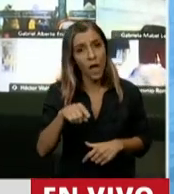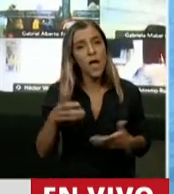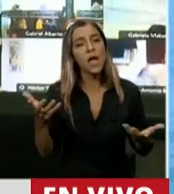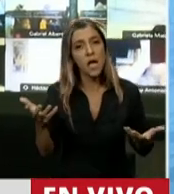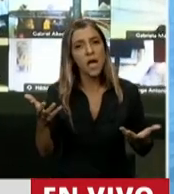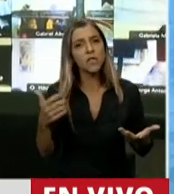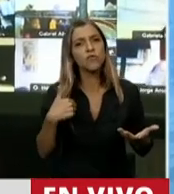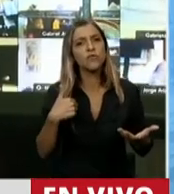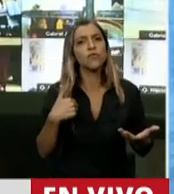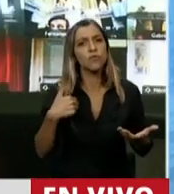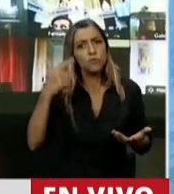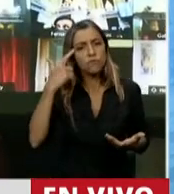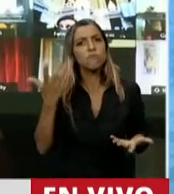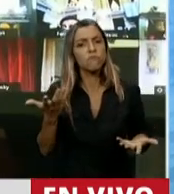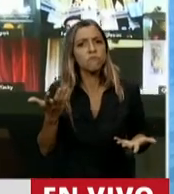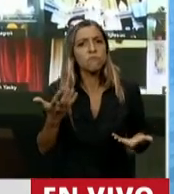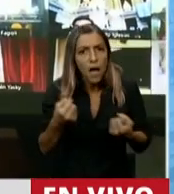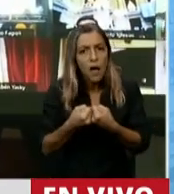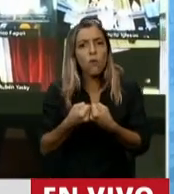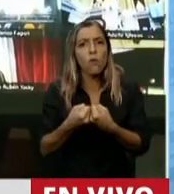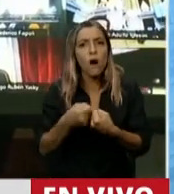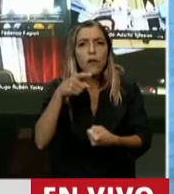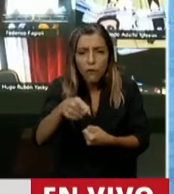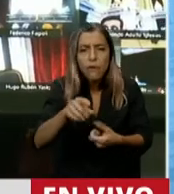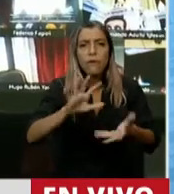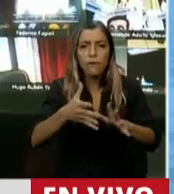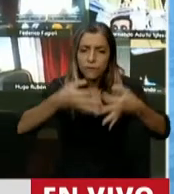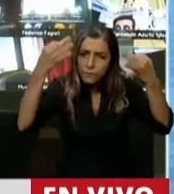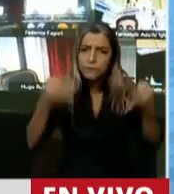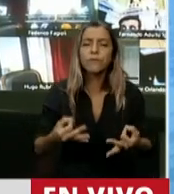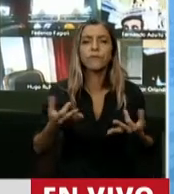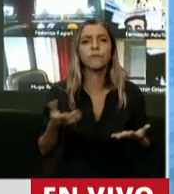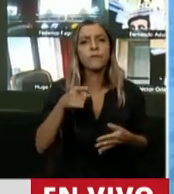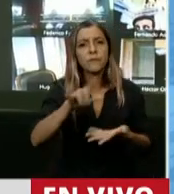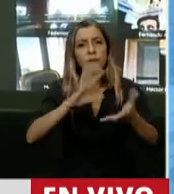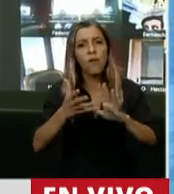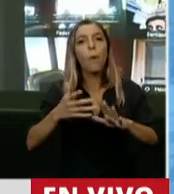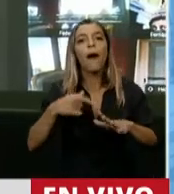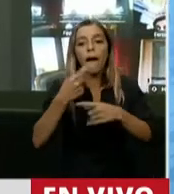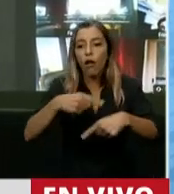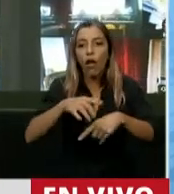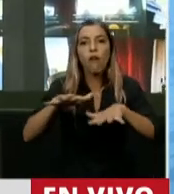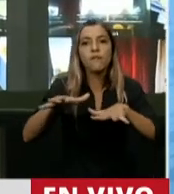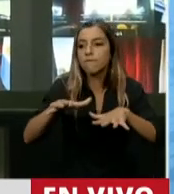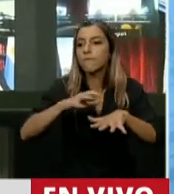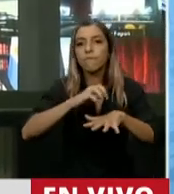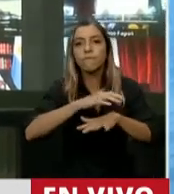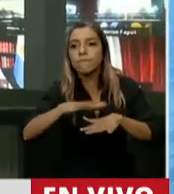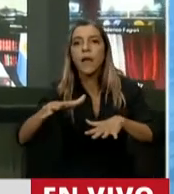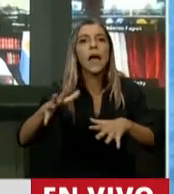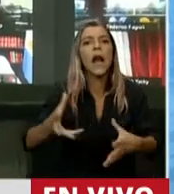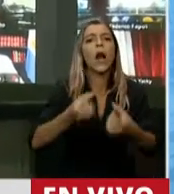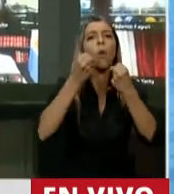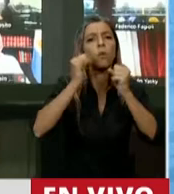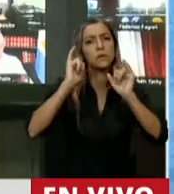cámara tiene que retomar ese camino ese es el camino más importante para tener el dinero que